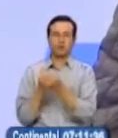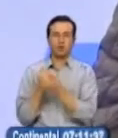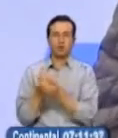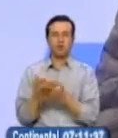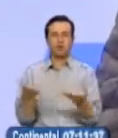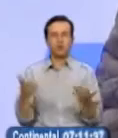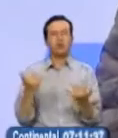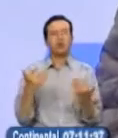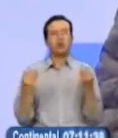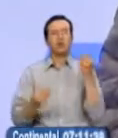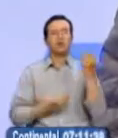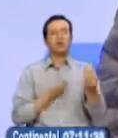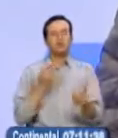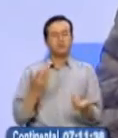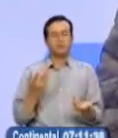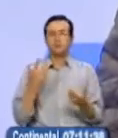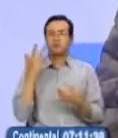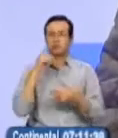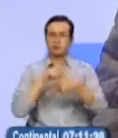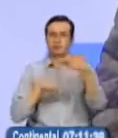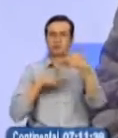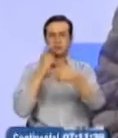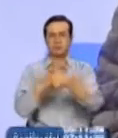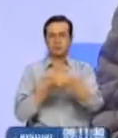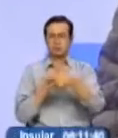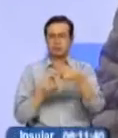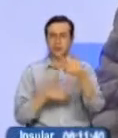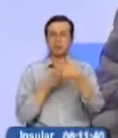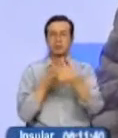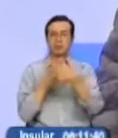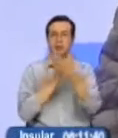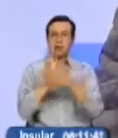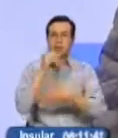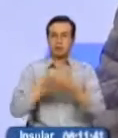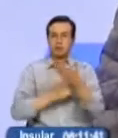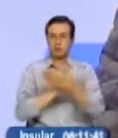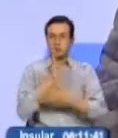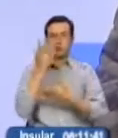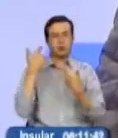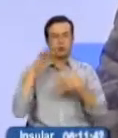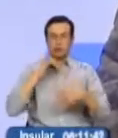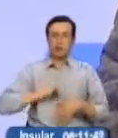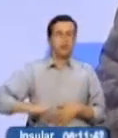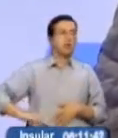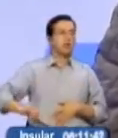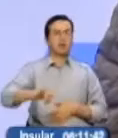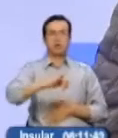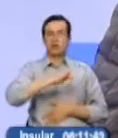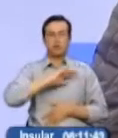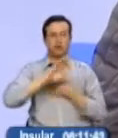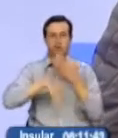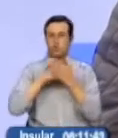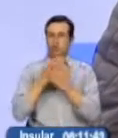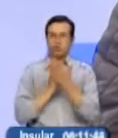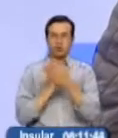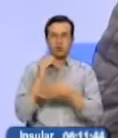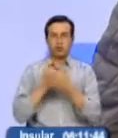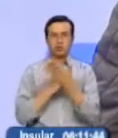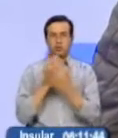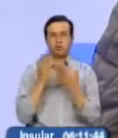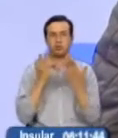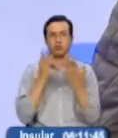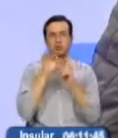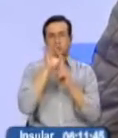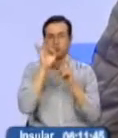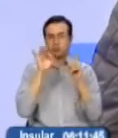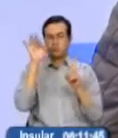Entonces, aquí lo que hemos hecho es en 3 áreas específicas, ¿no? En el área del acceso, se democratizó el acceso. Acá el indicador que suelo